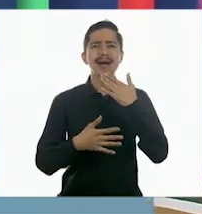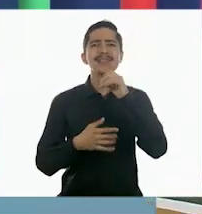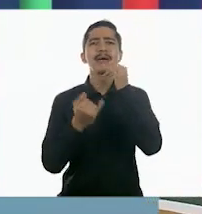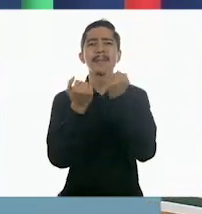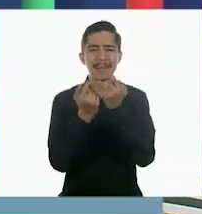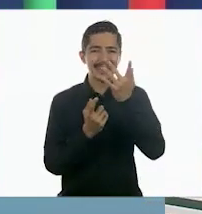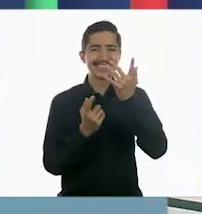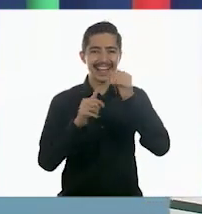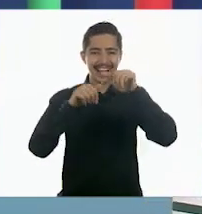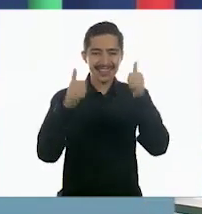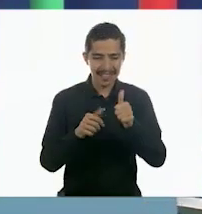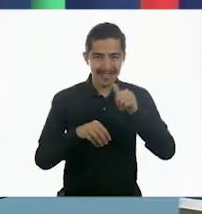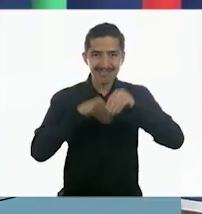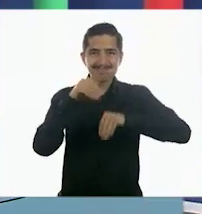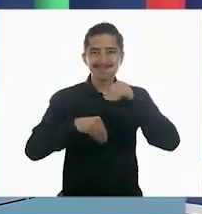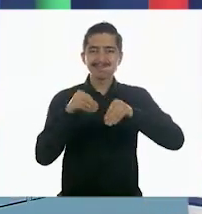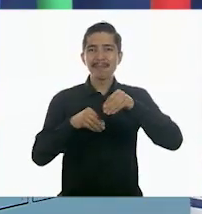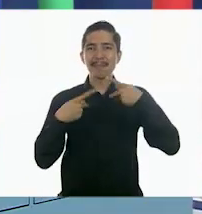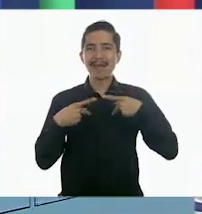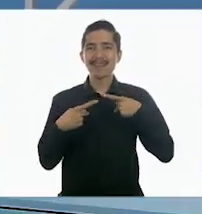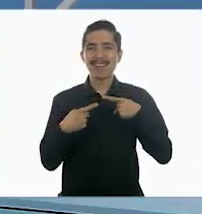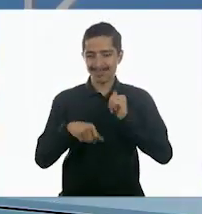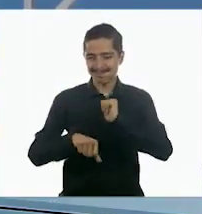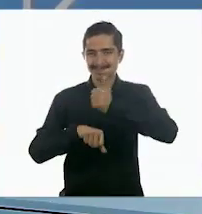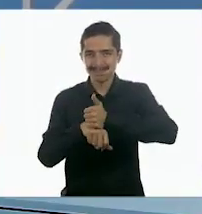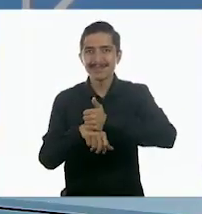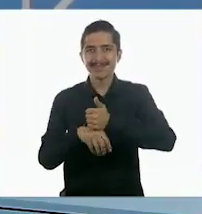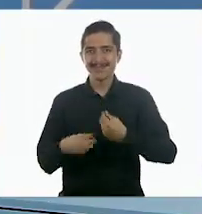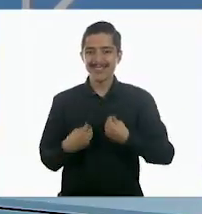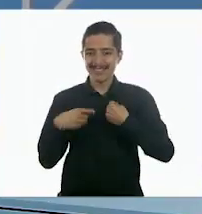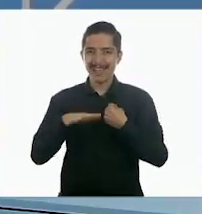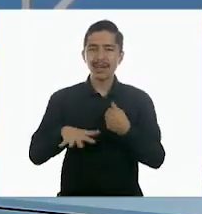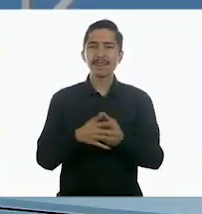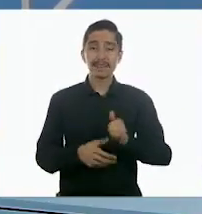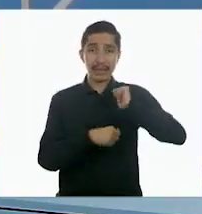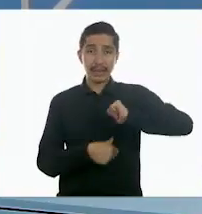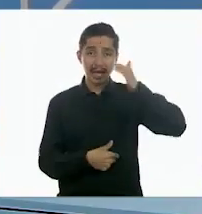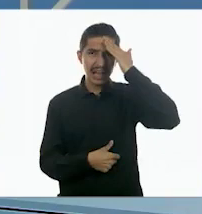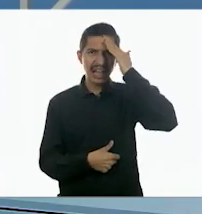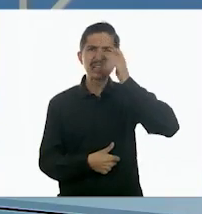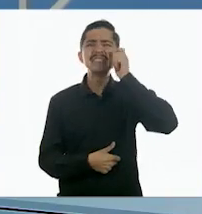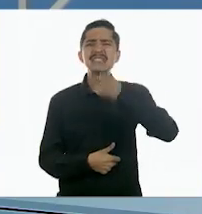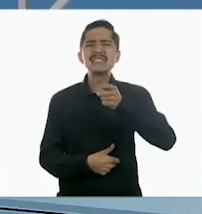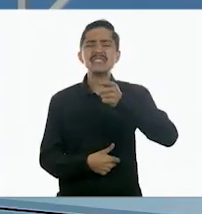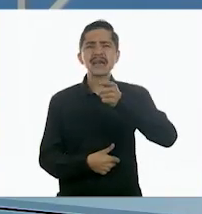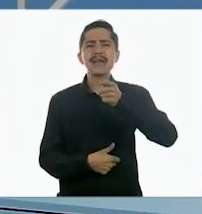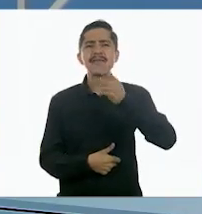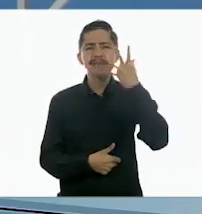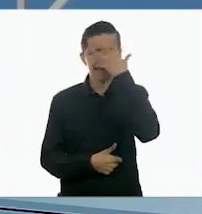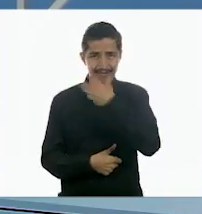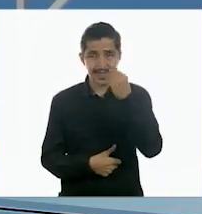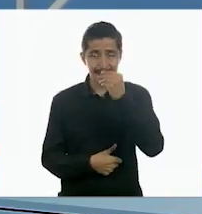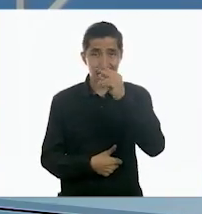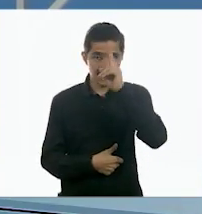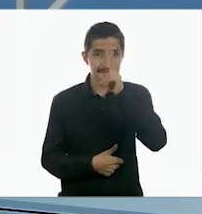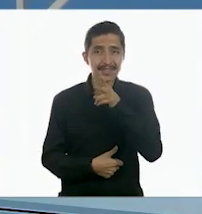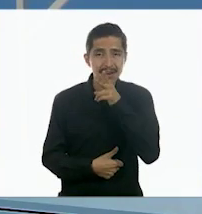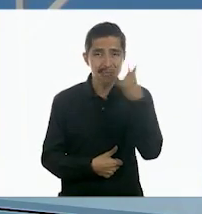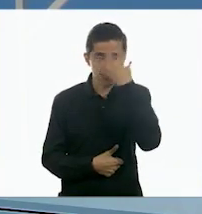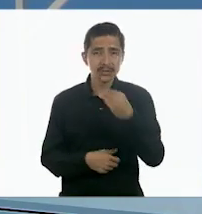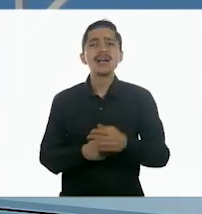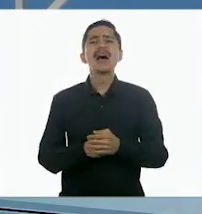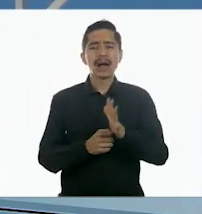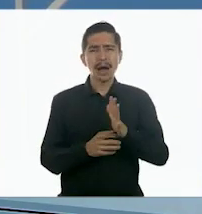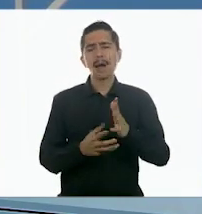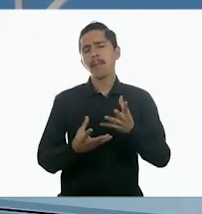que heredó de las civilizaciones que lo poblaron. Su capital, Villahermosa, situada a las orillas del río Usumacinta, es toda